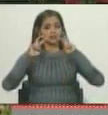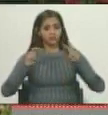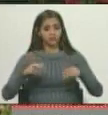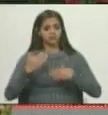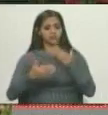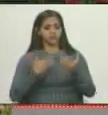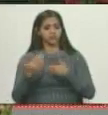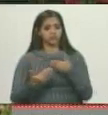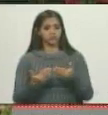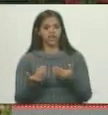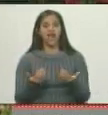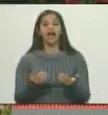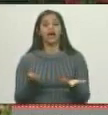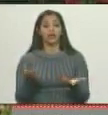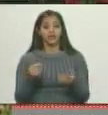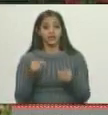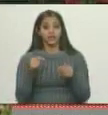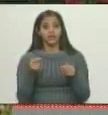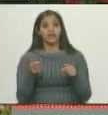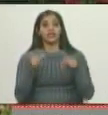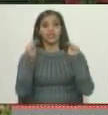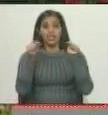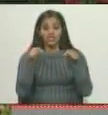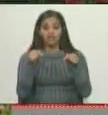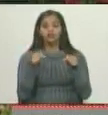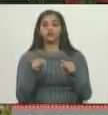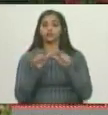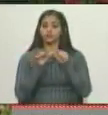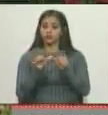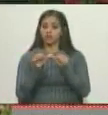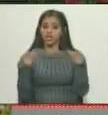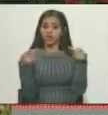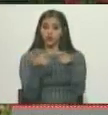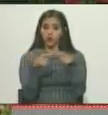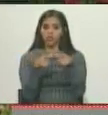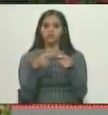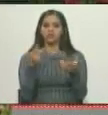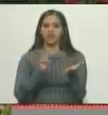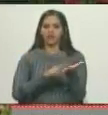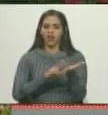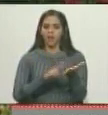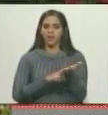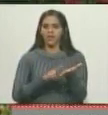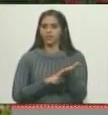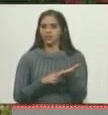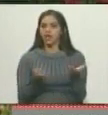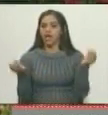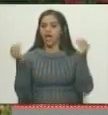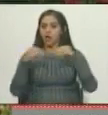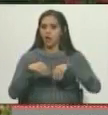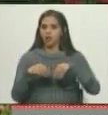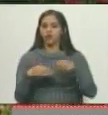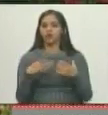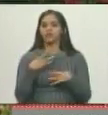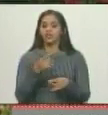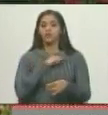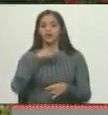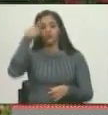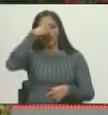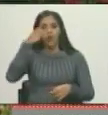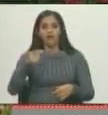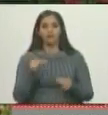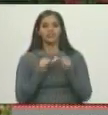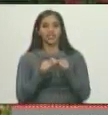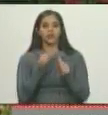a fin de que, que su continuación sea realmente efectiva y armónica con los intereses de nuestro pueblo.